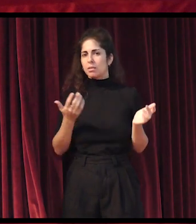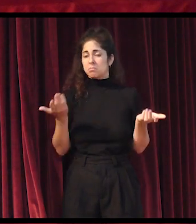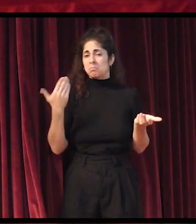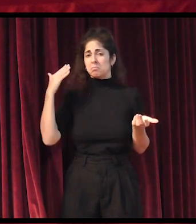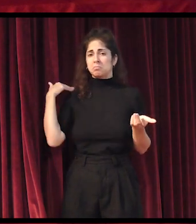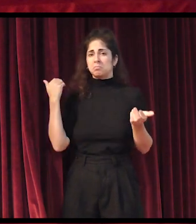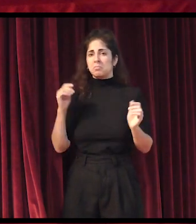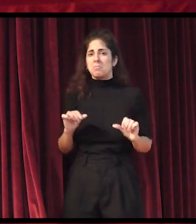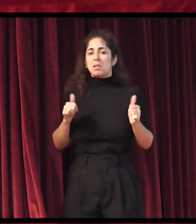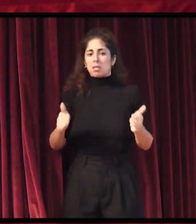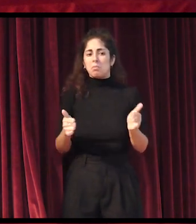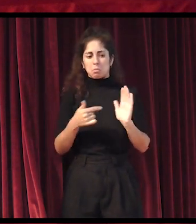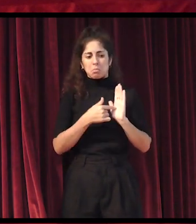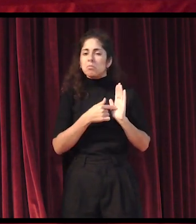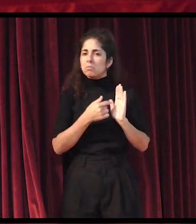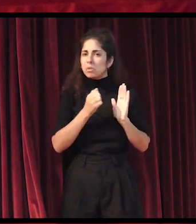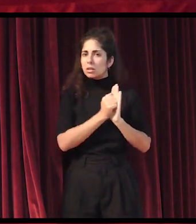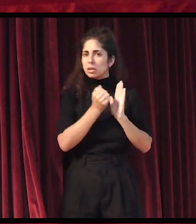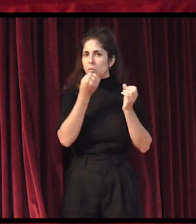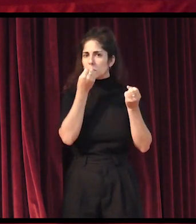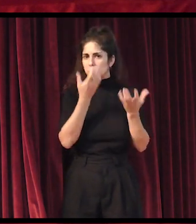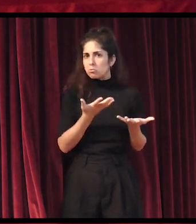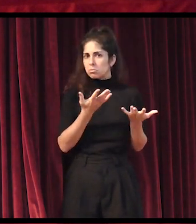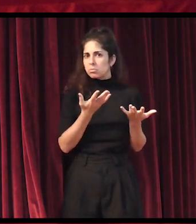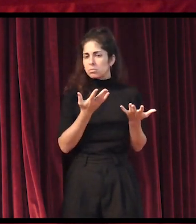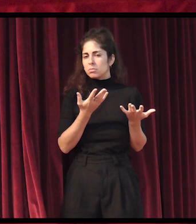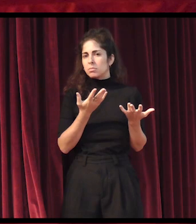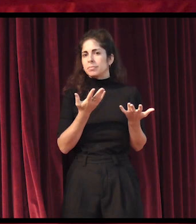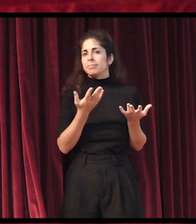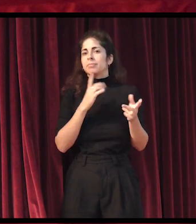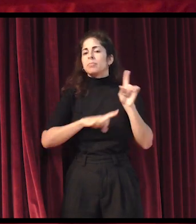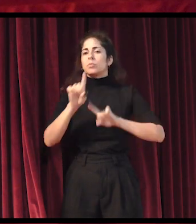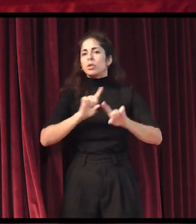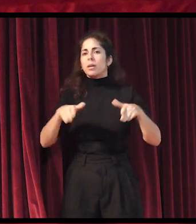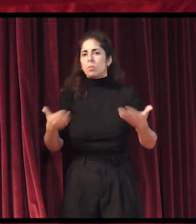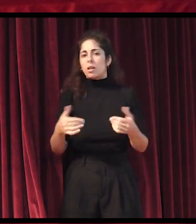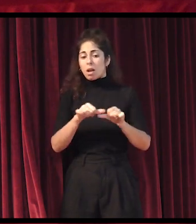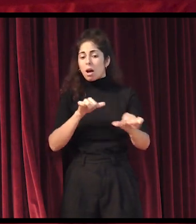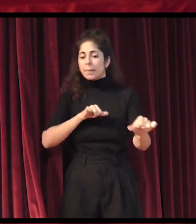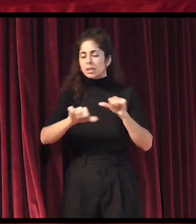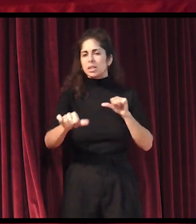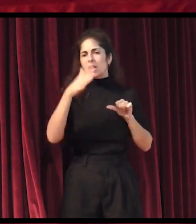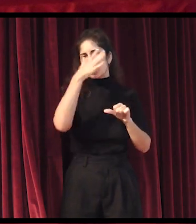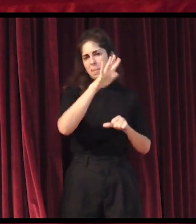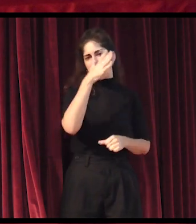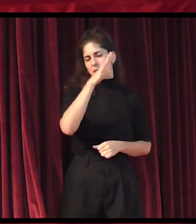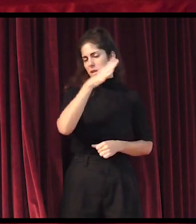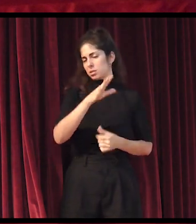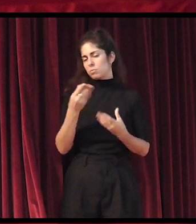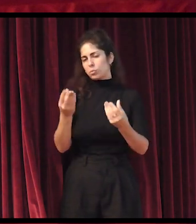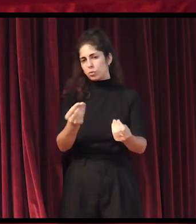funcionaba. Lo que ocurre es que ha habido muchas demandas después de que este artículo se estableciera, en donde se